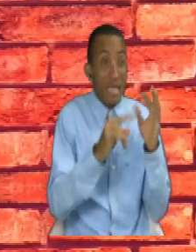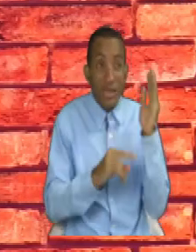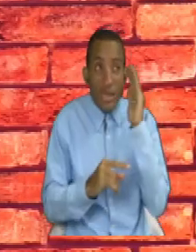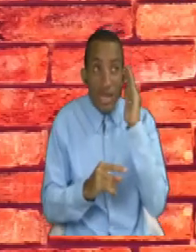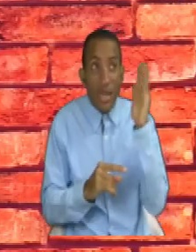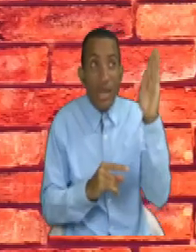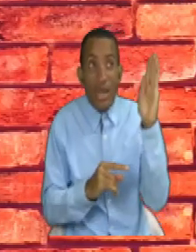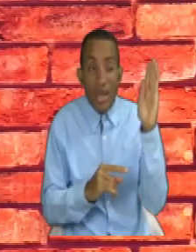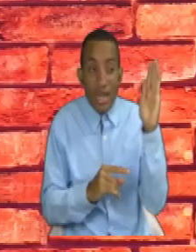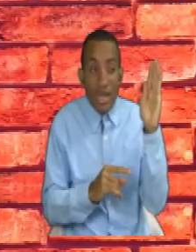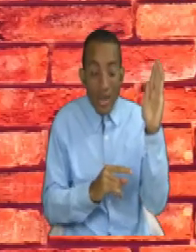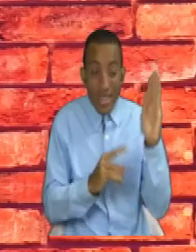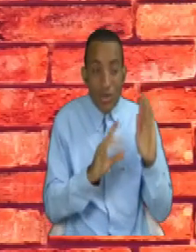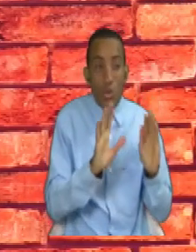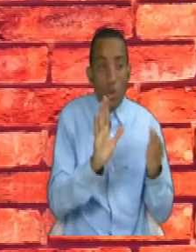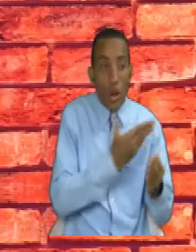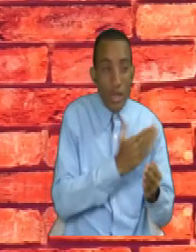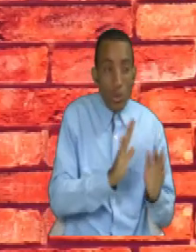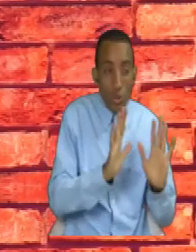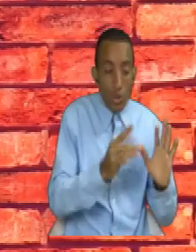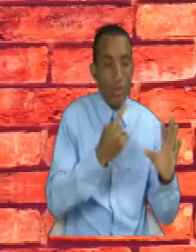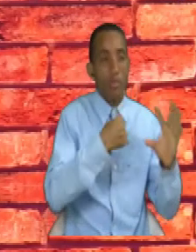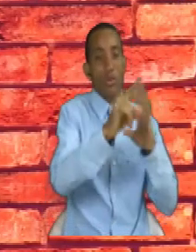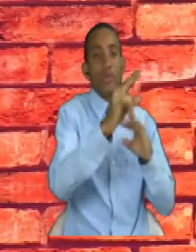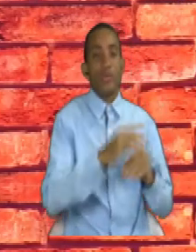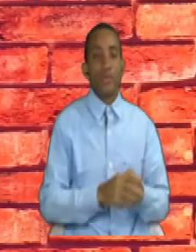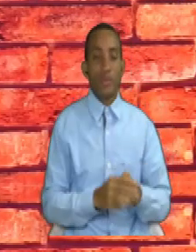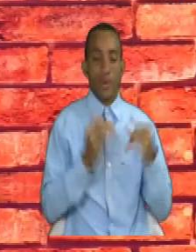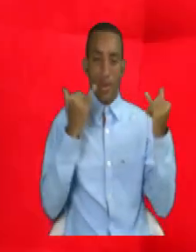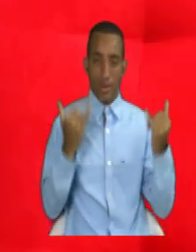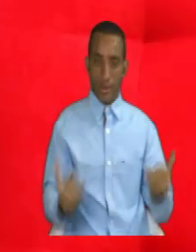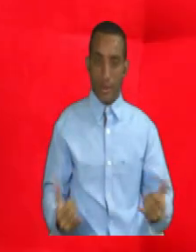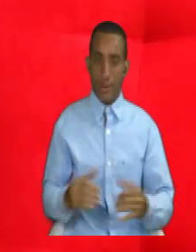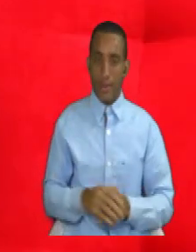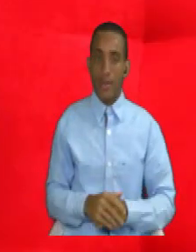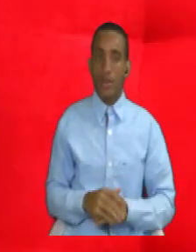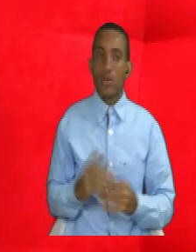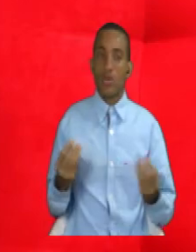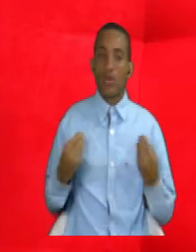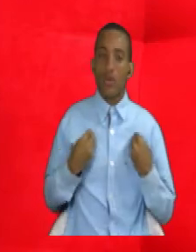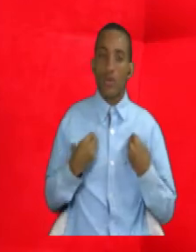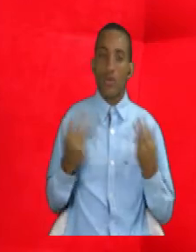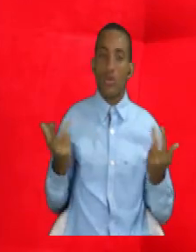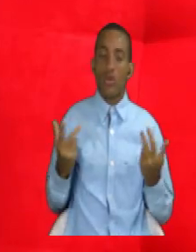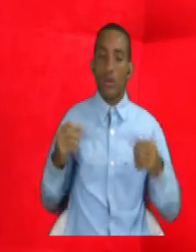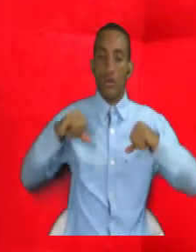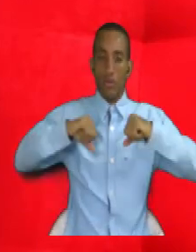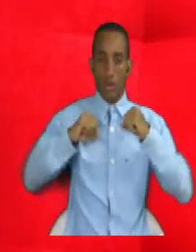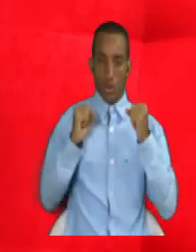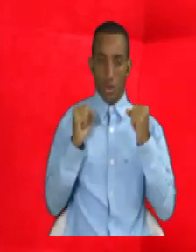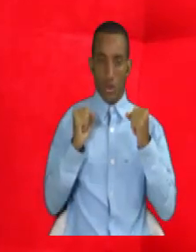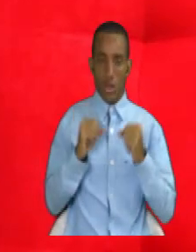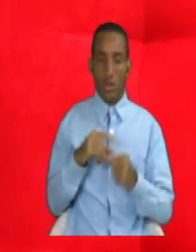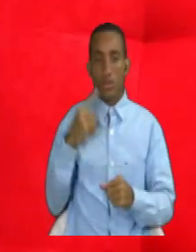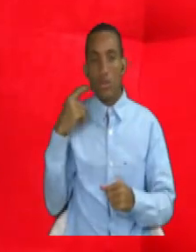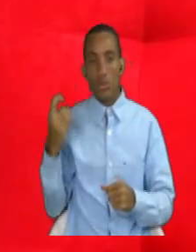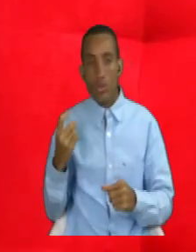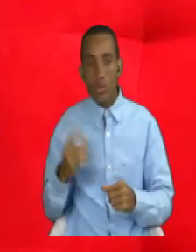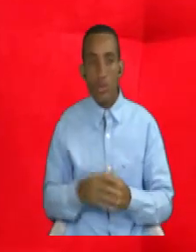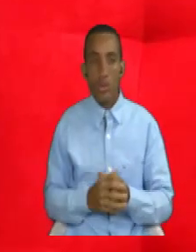mucho, eso es bonito. Pues yo en este momento me encuentro erradicado en la ciudad de Bogotá buscando